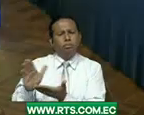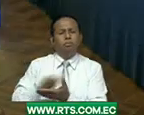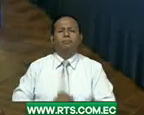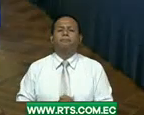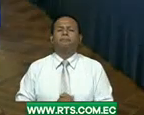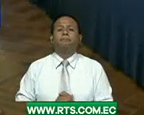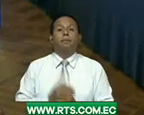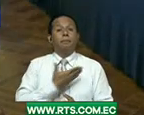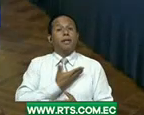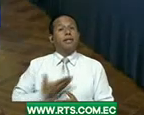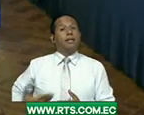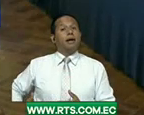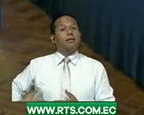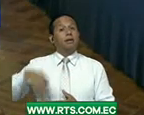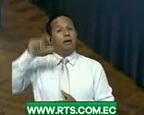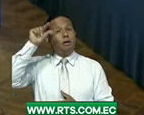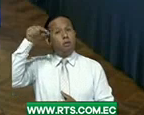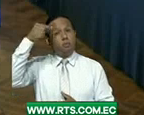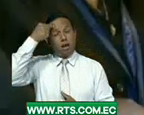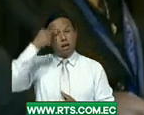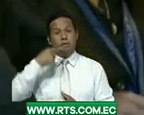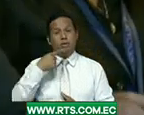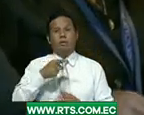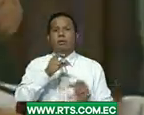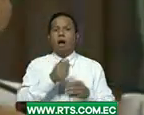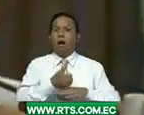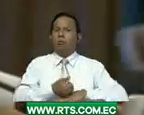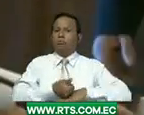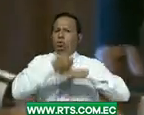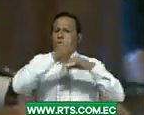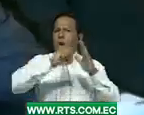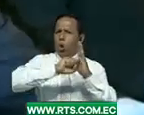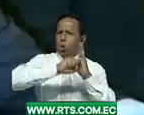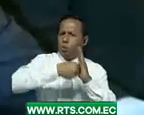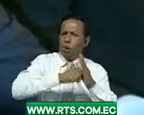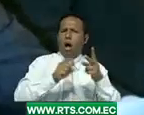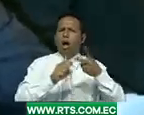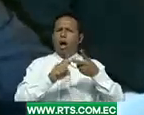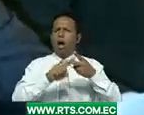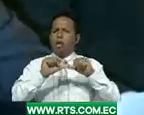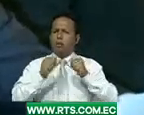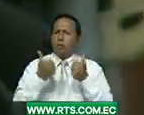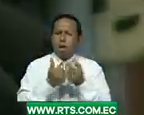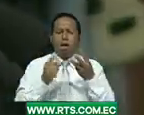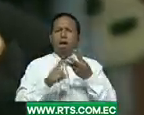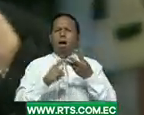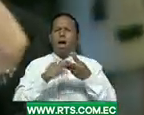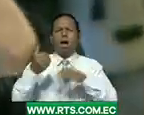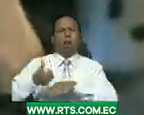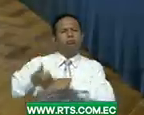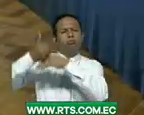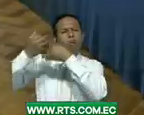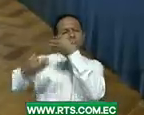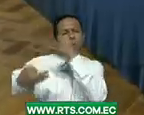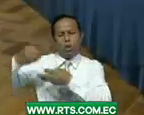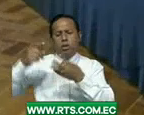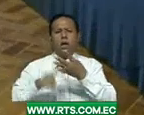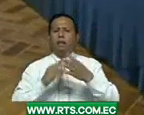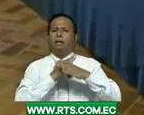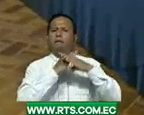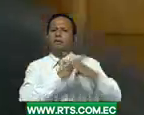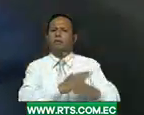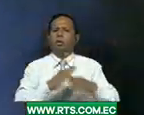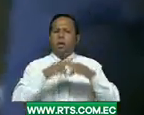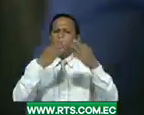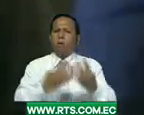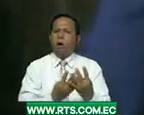la República llegaron las máximas autoridades de la Contraloría, la Asamblea, la Corte Nacional de Justicia, la Defensoría del Pueblo, entre